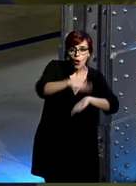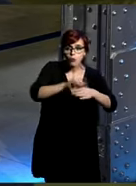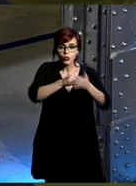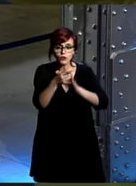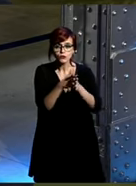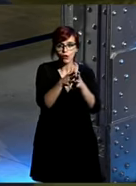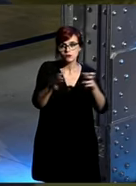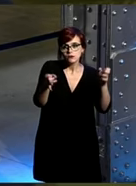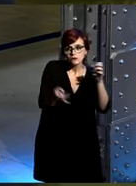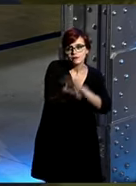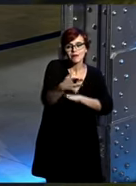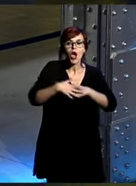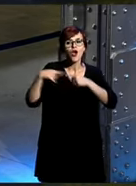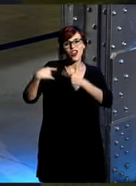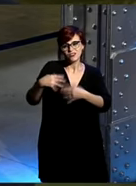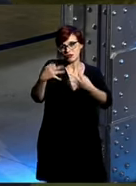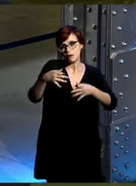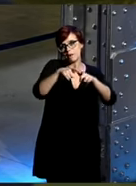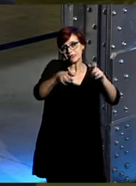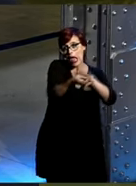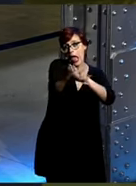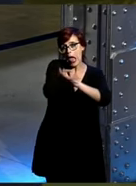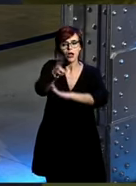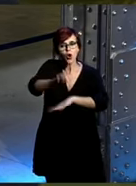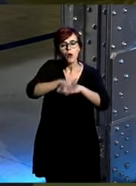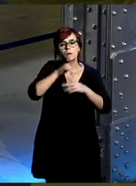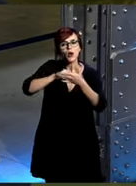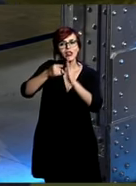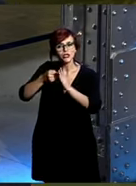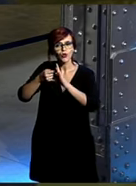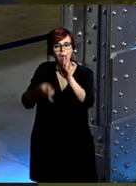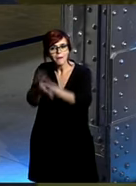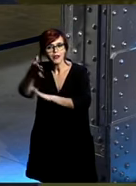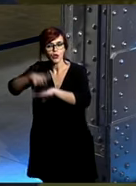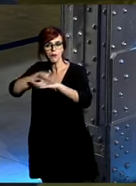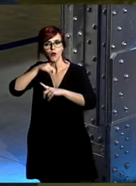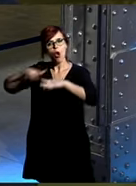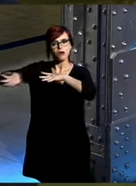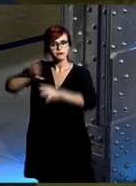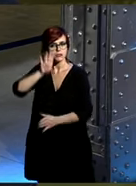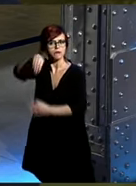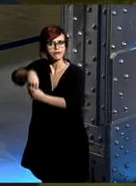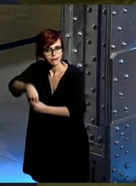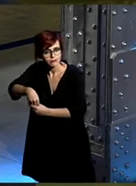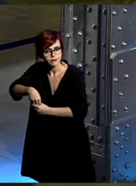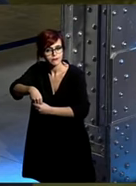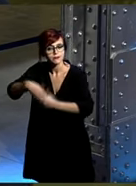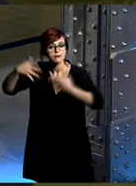proyectos emprendedores en el sentido clásico, sino que trabajen en proyectos emprendedores en el sentido activista del término. Me parece que es una